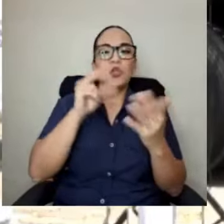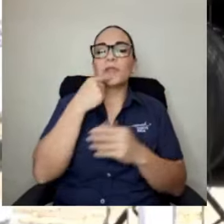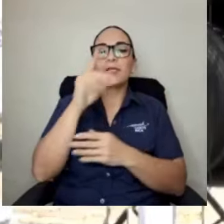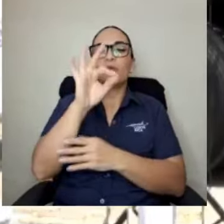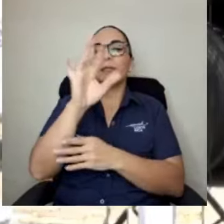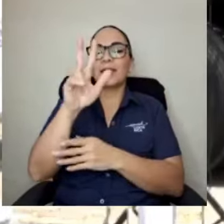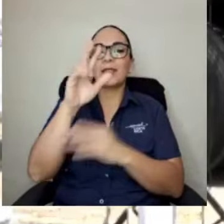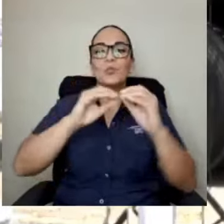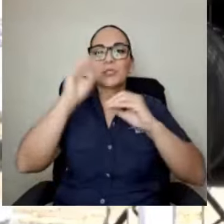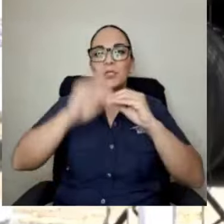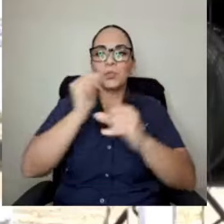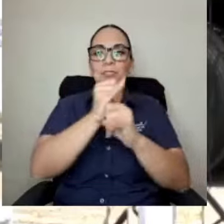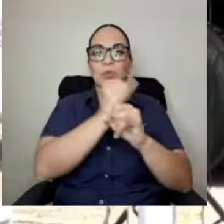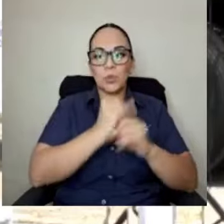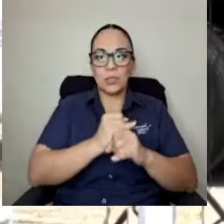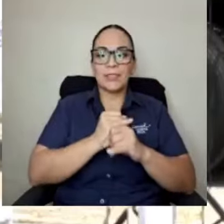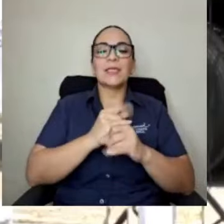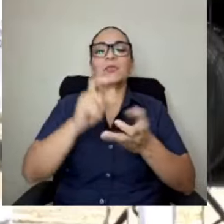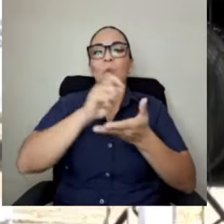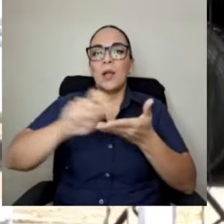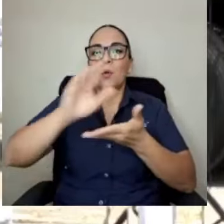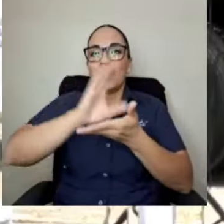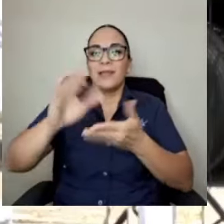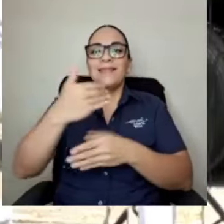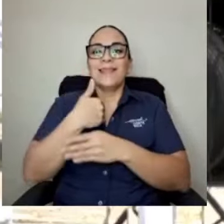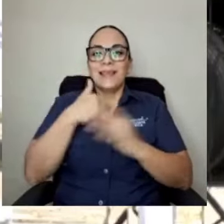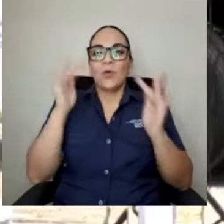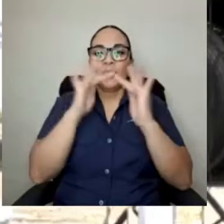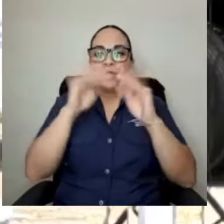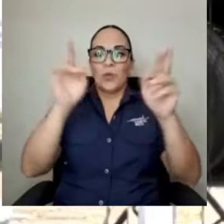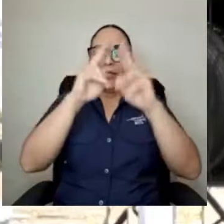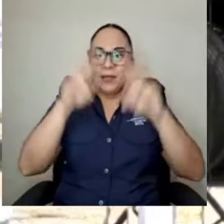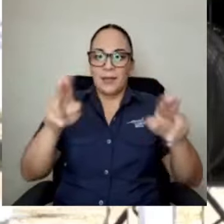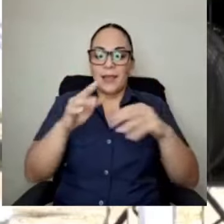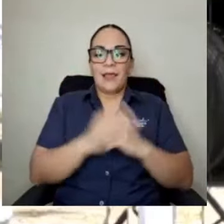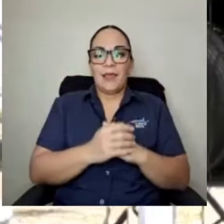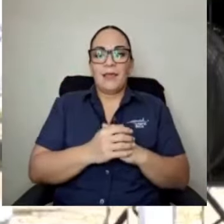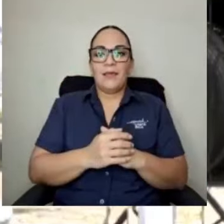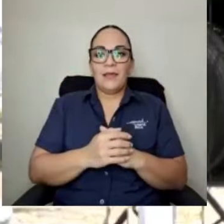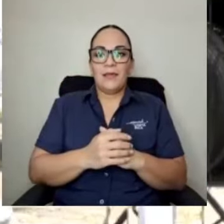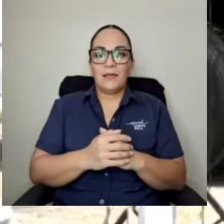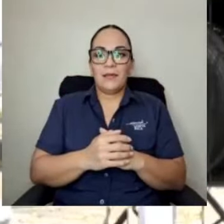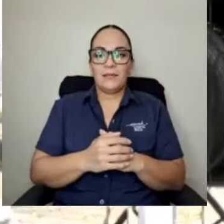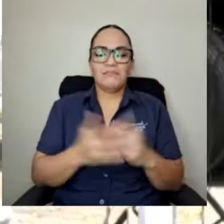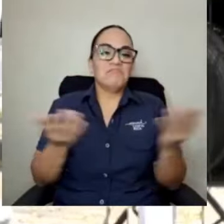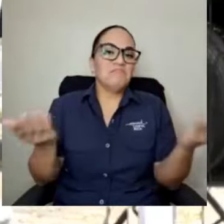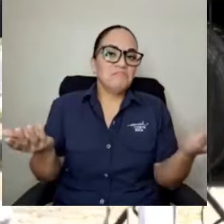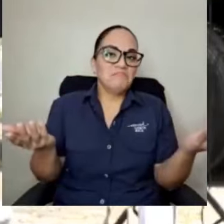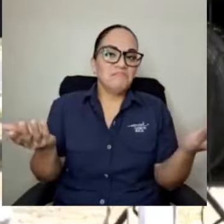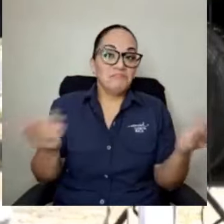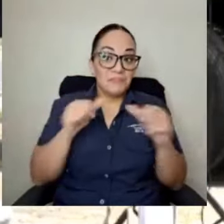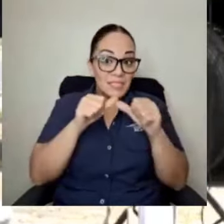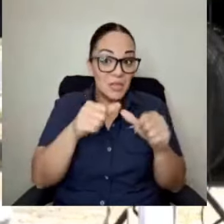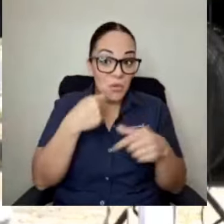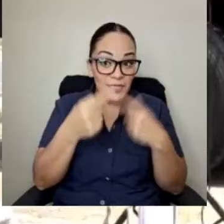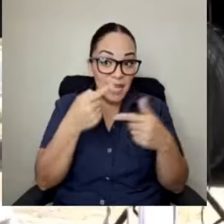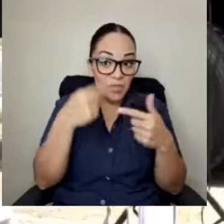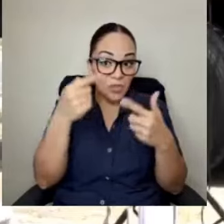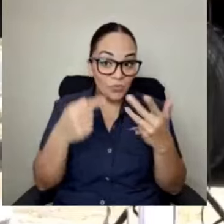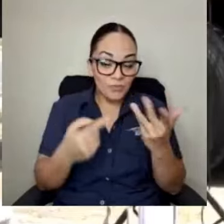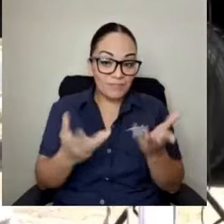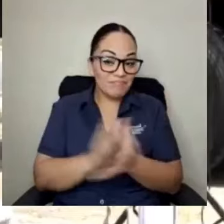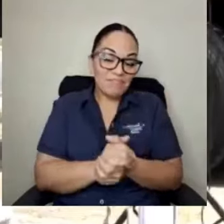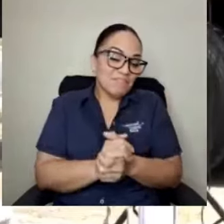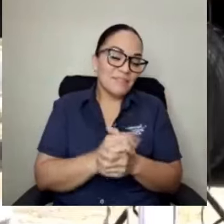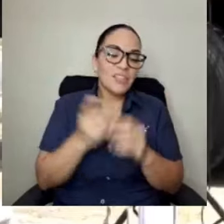las entidades escolares tienen conexión de internet. Entonces, sigo. Entonces, una